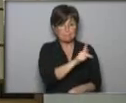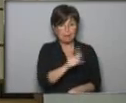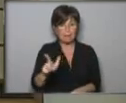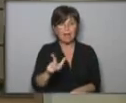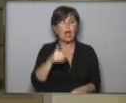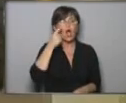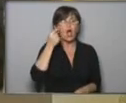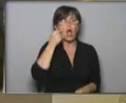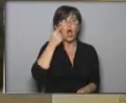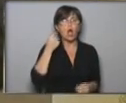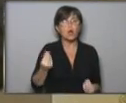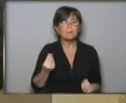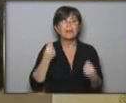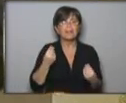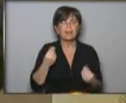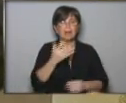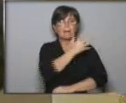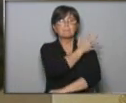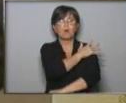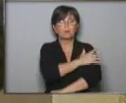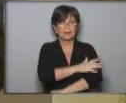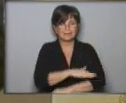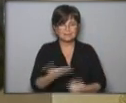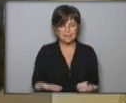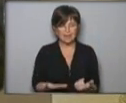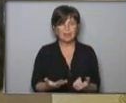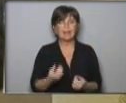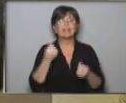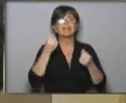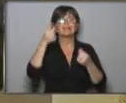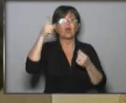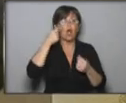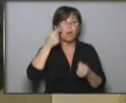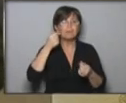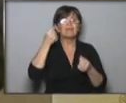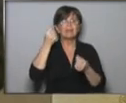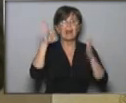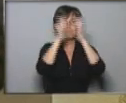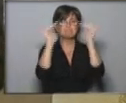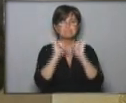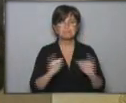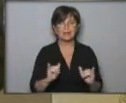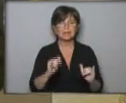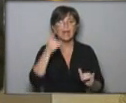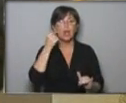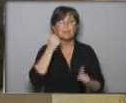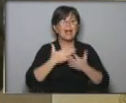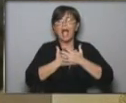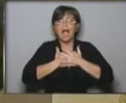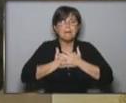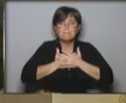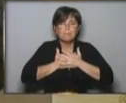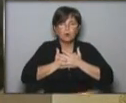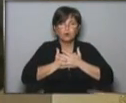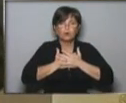es el hombre de la pobreza, de la paz, el hombre que ama